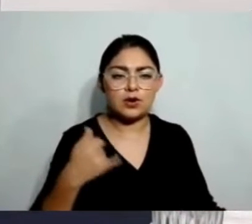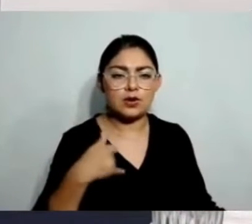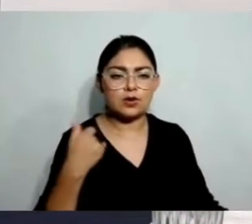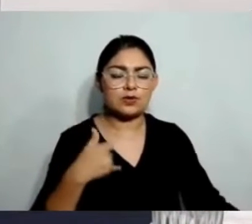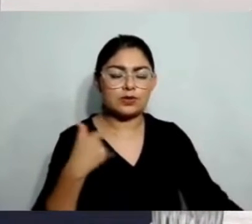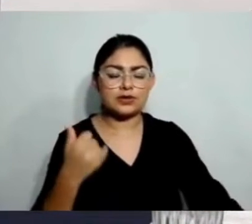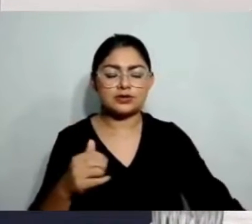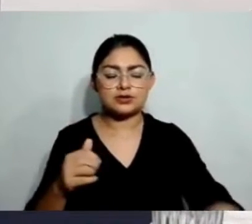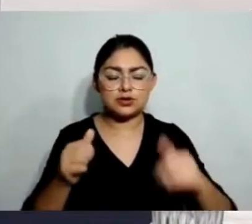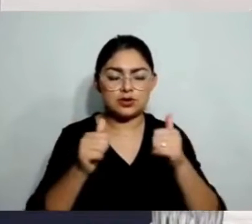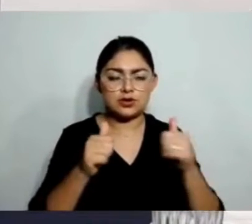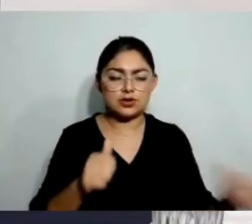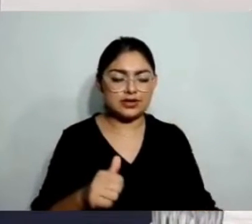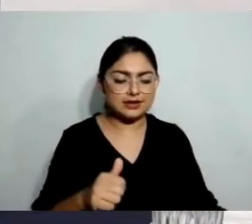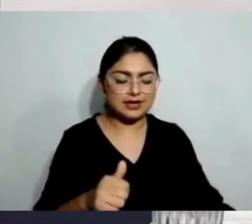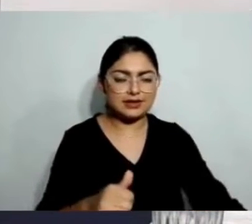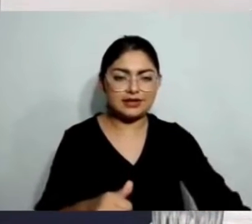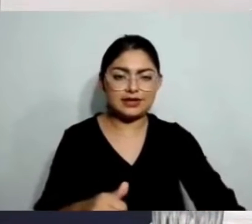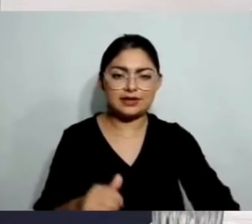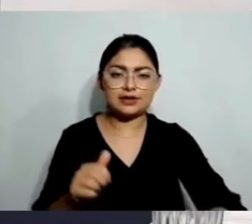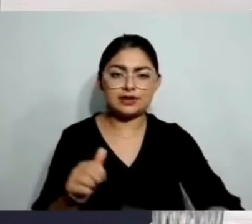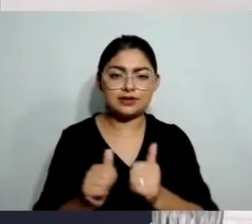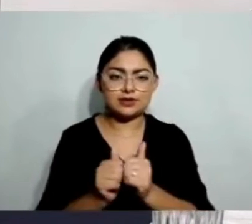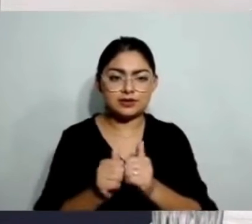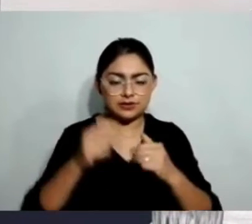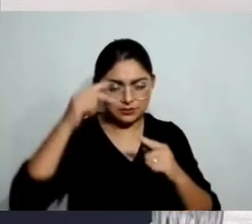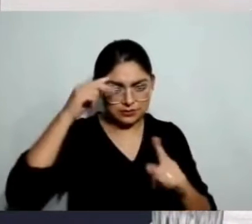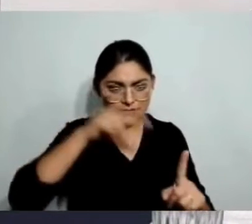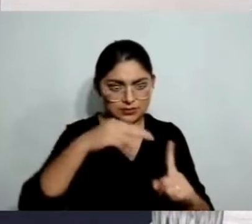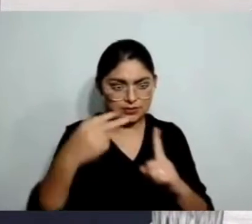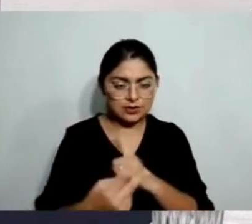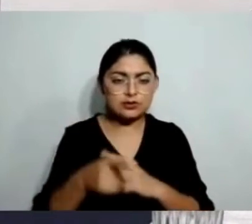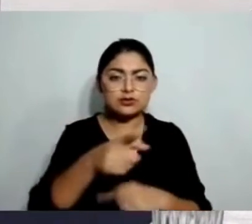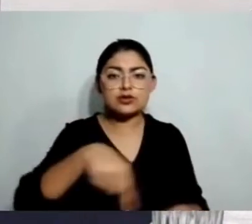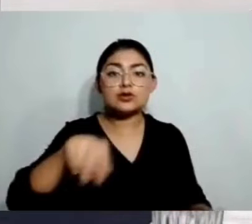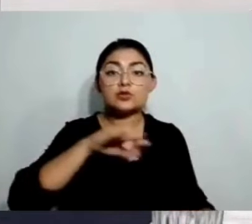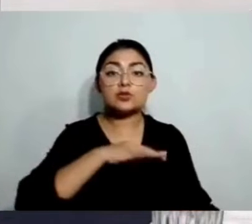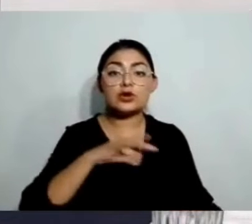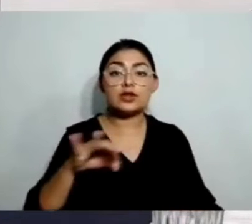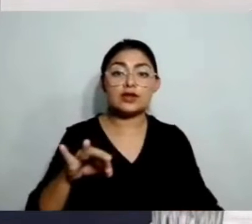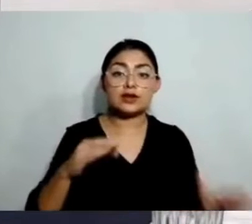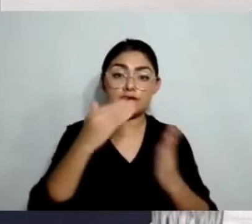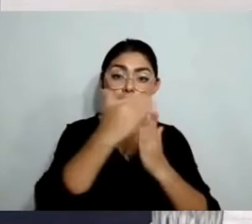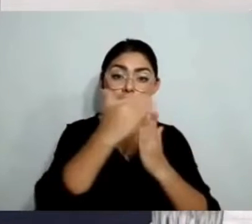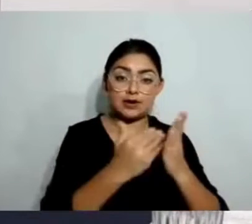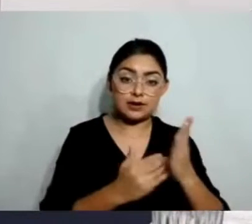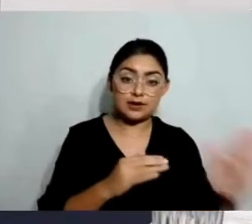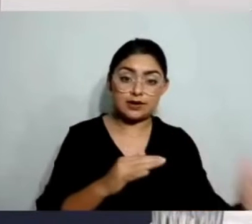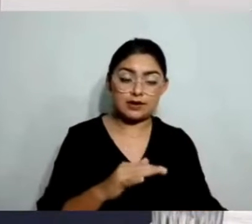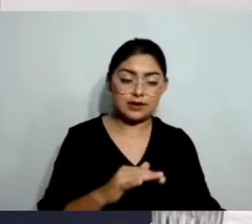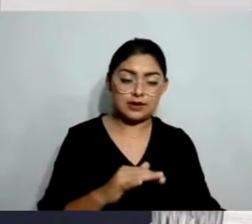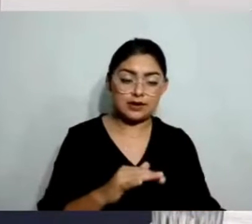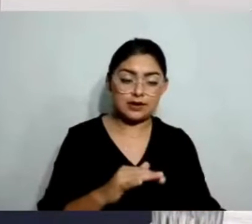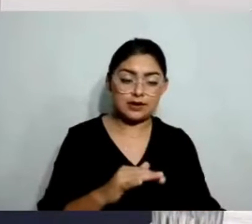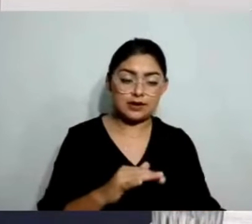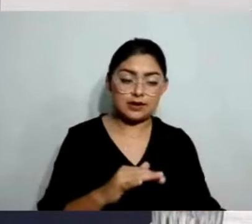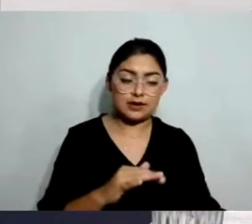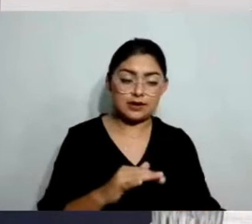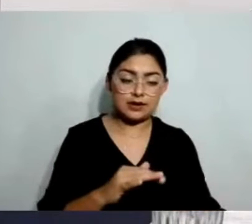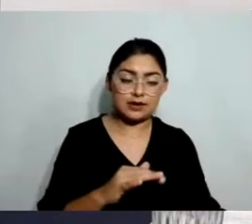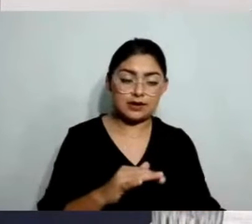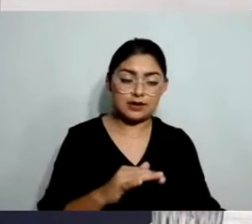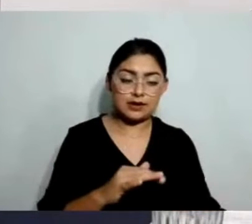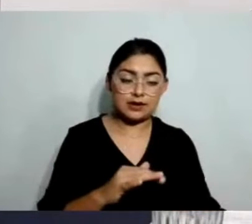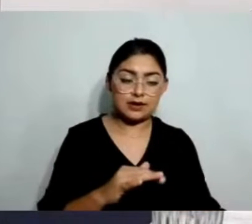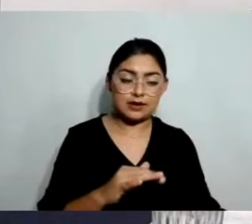a este apartado del protocolo van a encontrar algún estándar útil porque todo está sacado desde los casos prácticos y es otra cosa que quio Resaltar